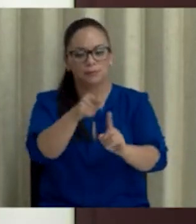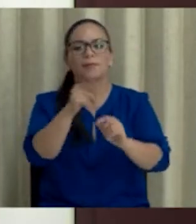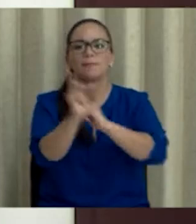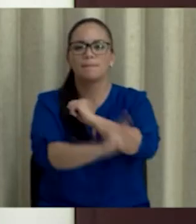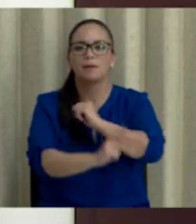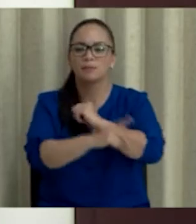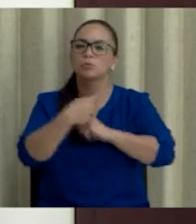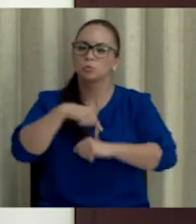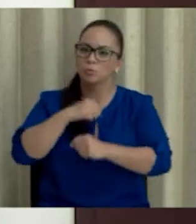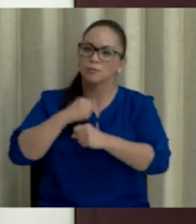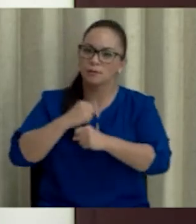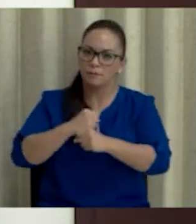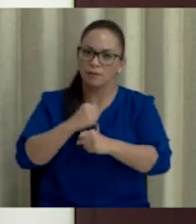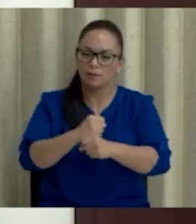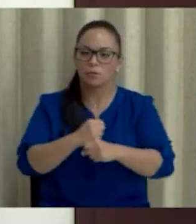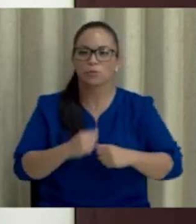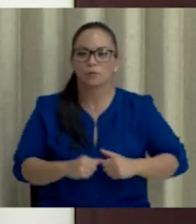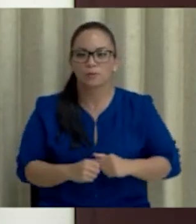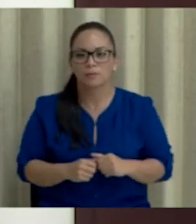Estamos trabajando